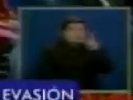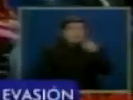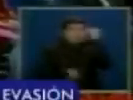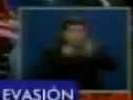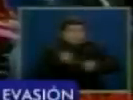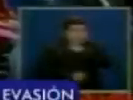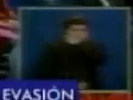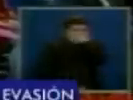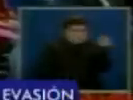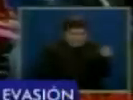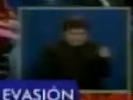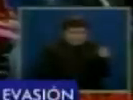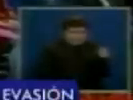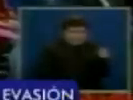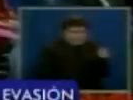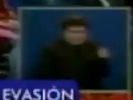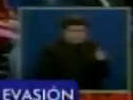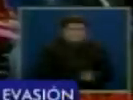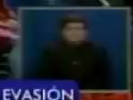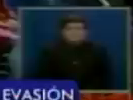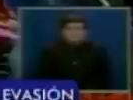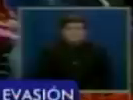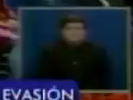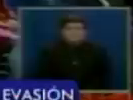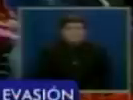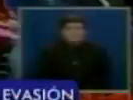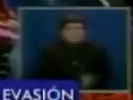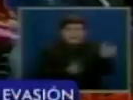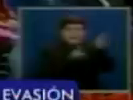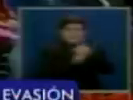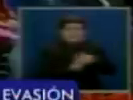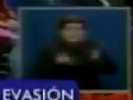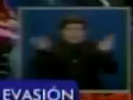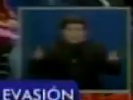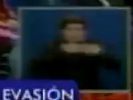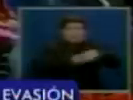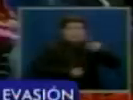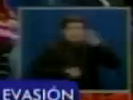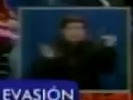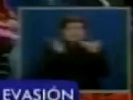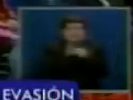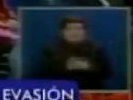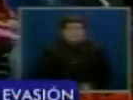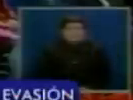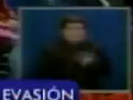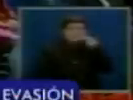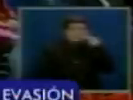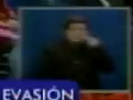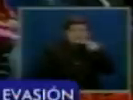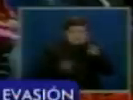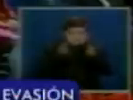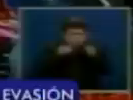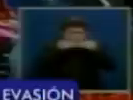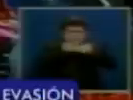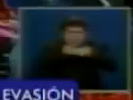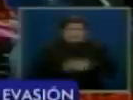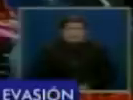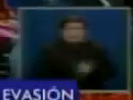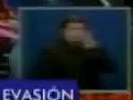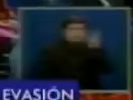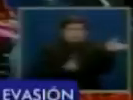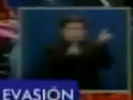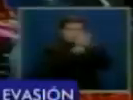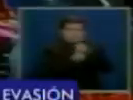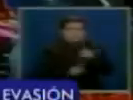Solo en el último mes, se ha detenido un cargamento de más de 200.000 cajetillas de cigarrillos y dos decomisos